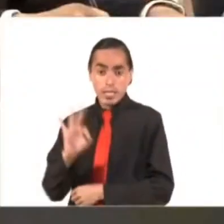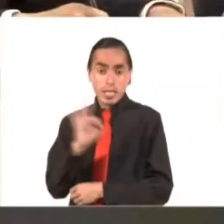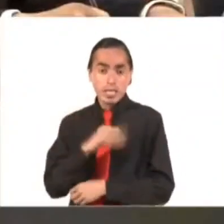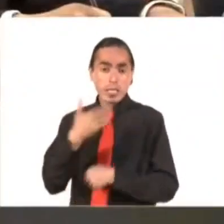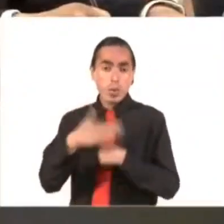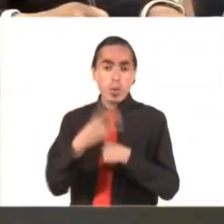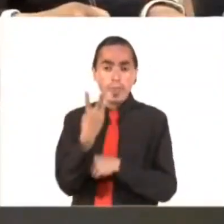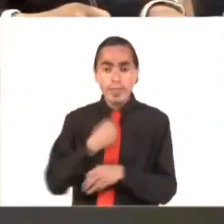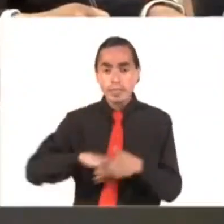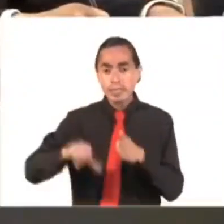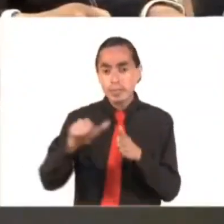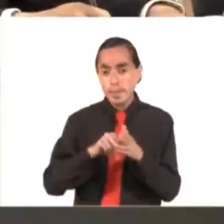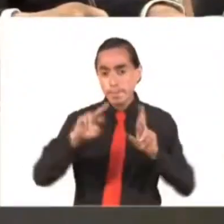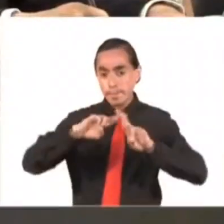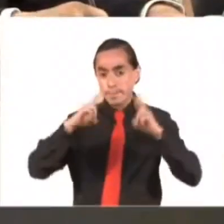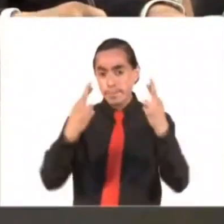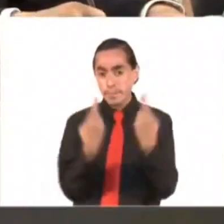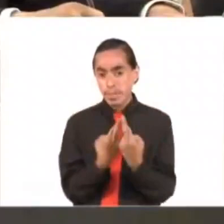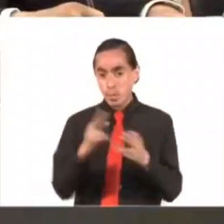meses que nos volvamos a ver.